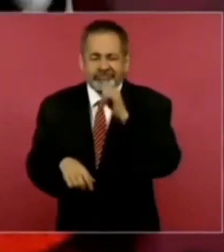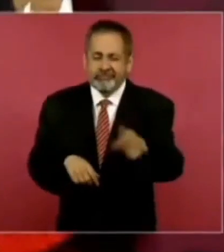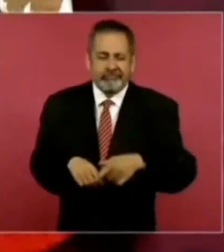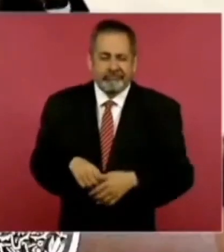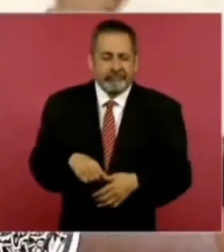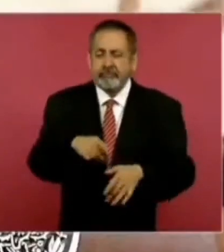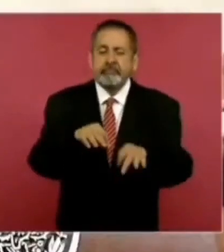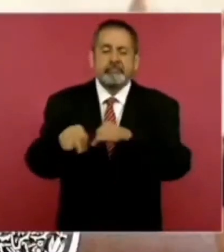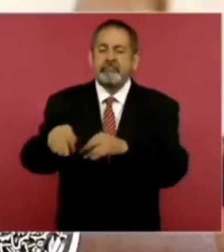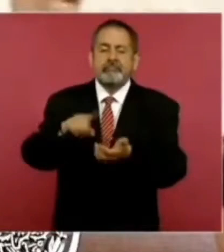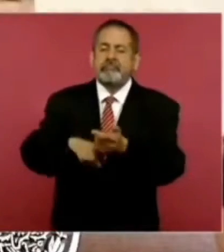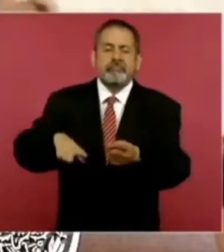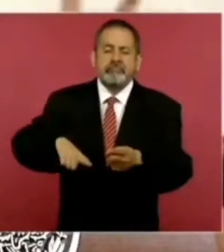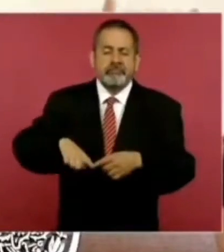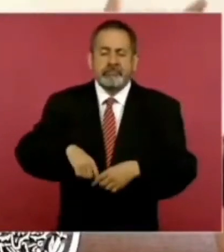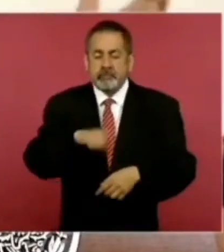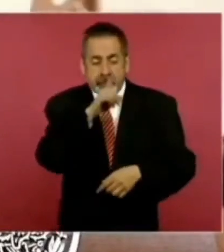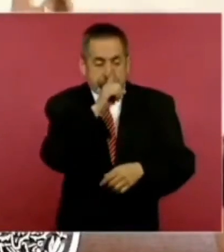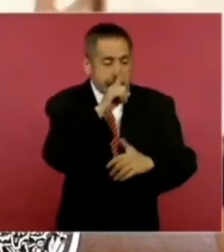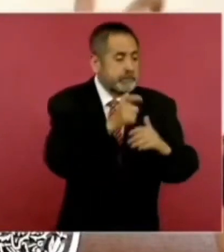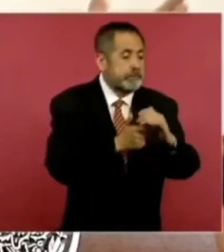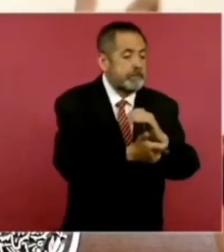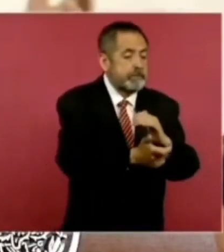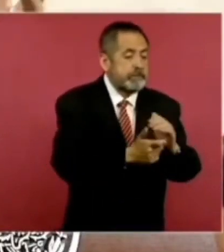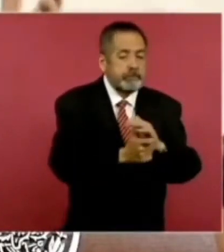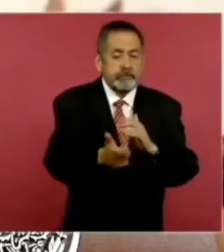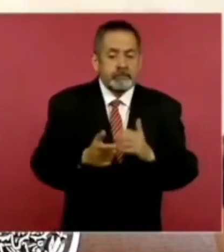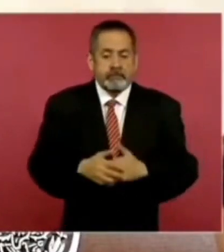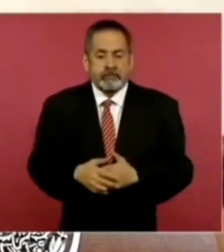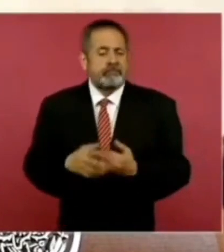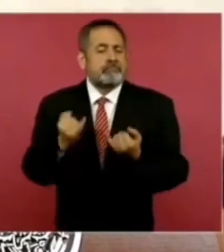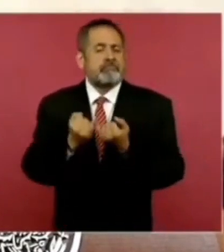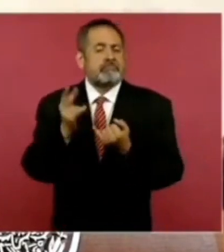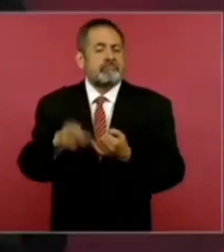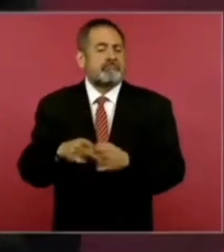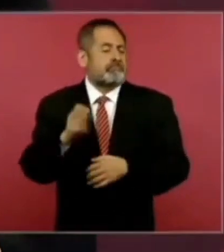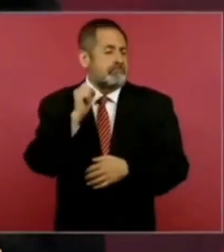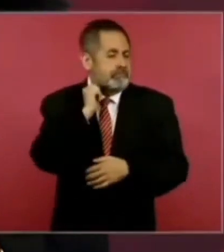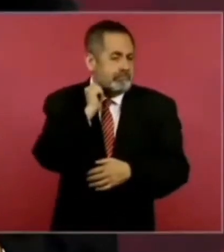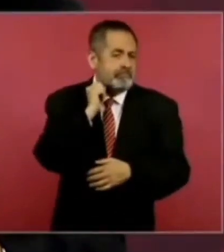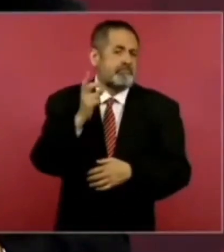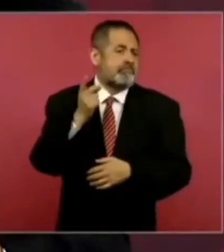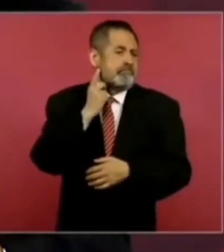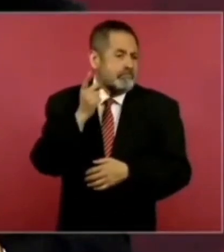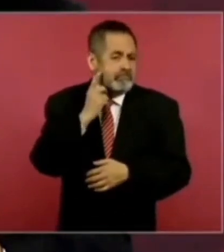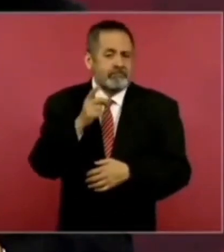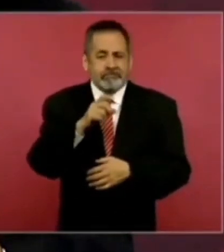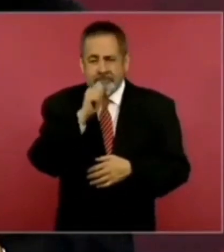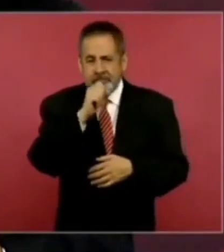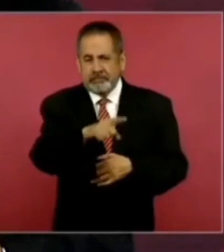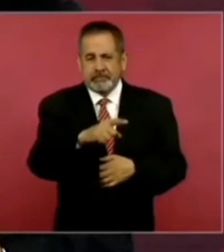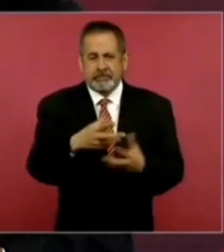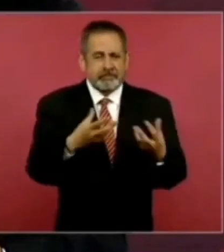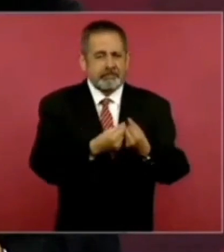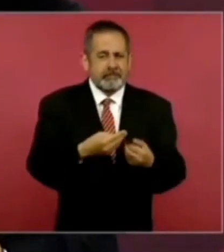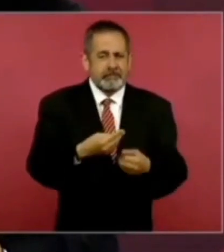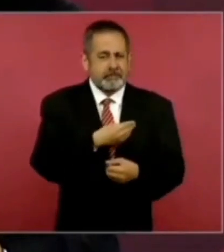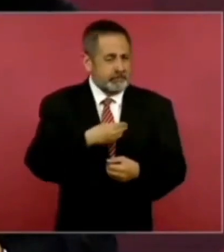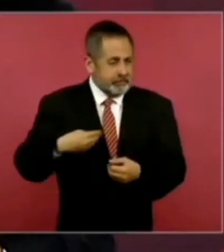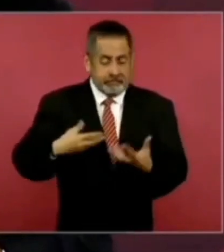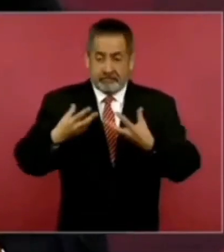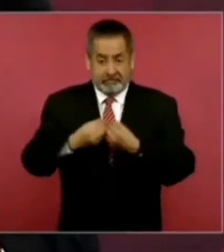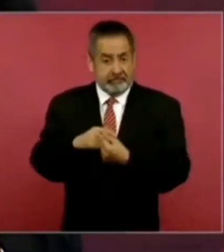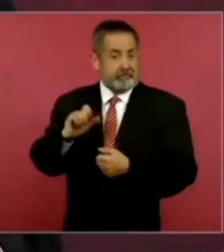Entonces, ¿cómo los diputados, como los senadores, como los integrantes del Poder Ejecutivo,